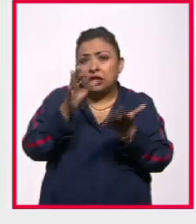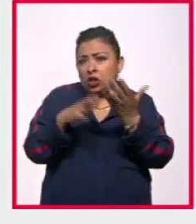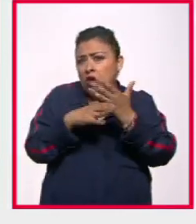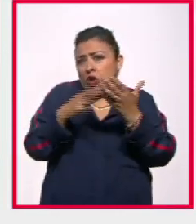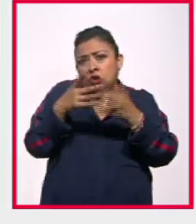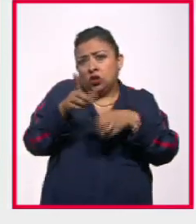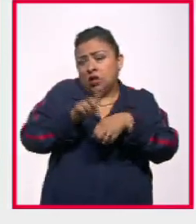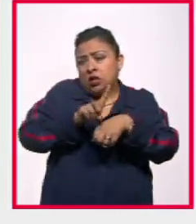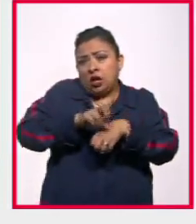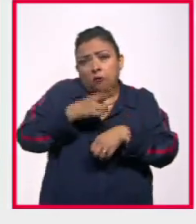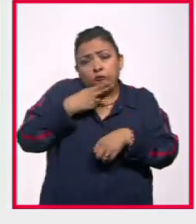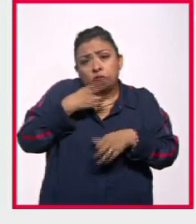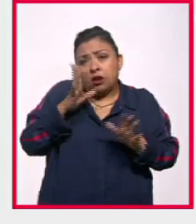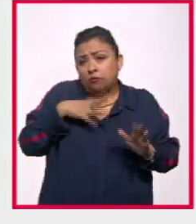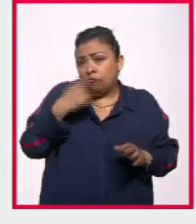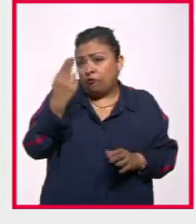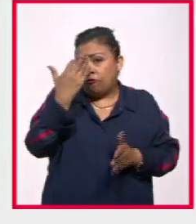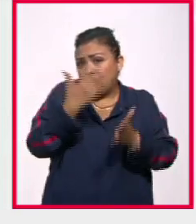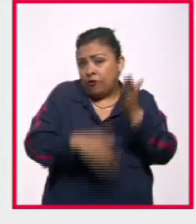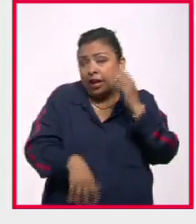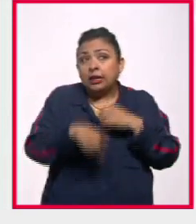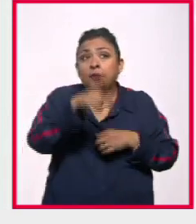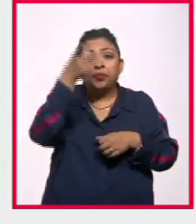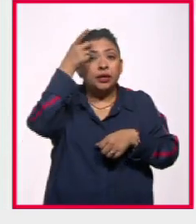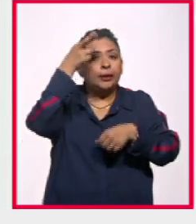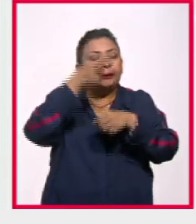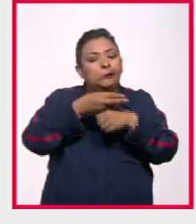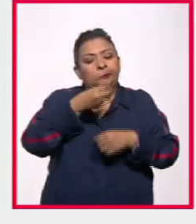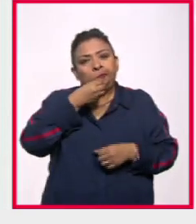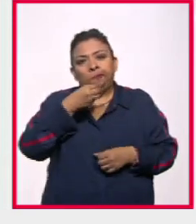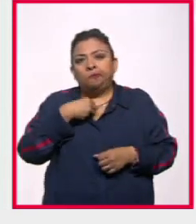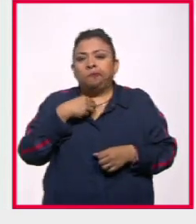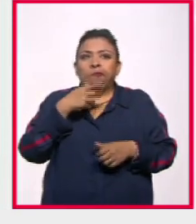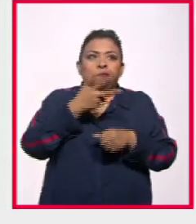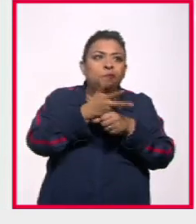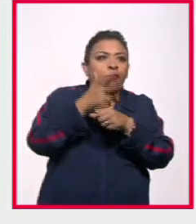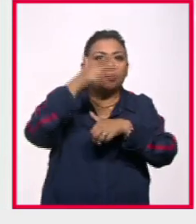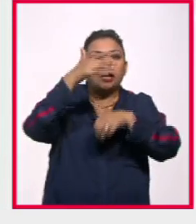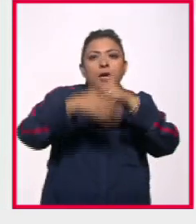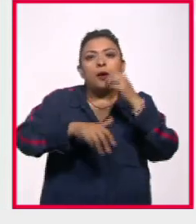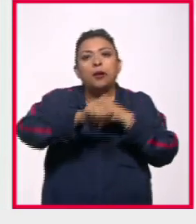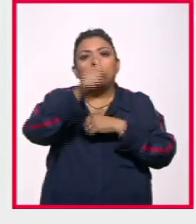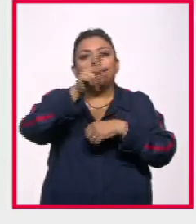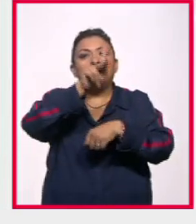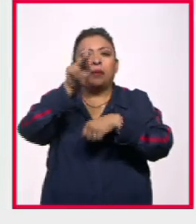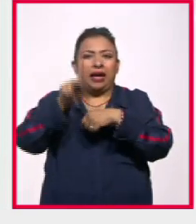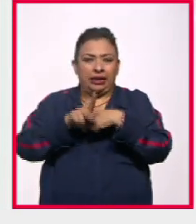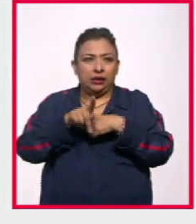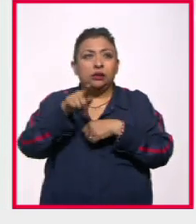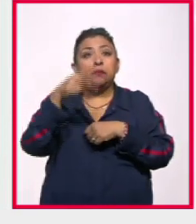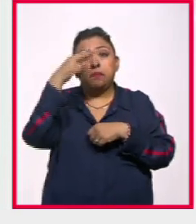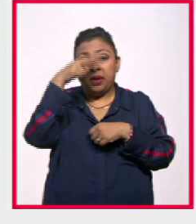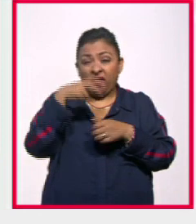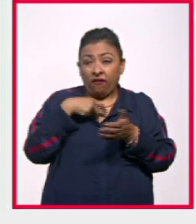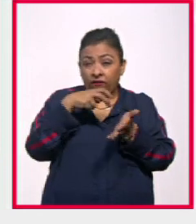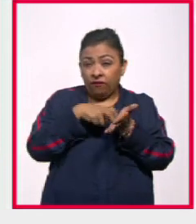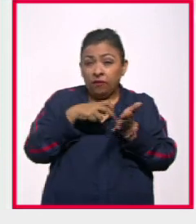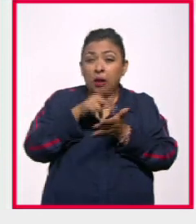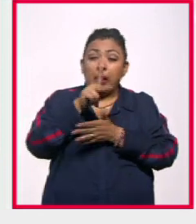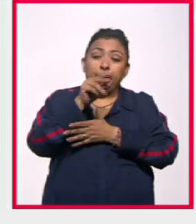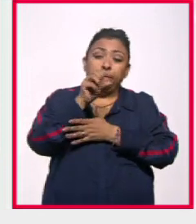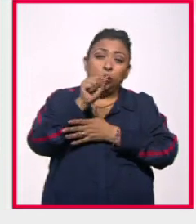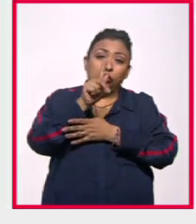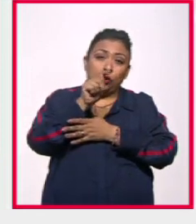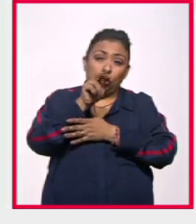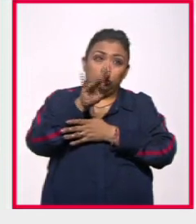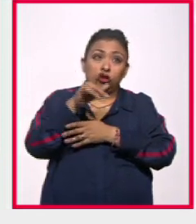usamos todos los días, ¿no? El director se vio obligado a terminar la película en otro país. En México se realizó la edición y la postproducción.